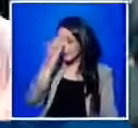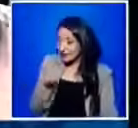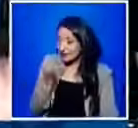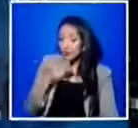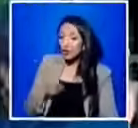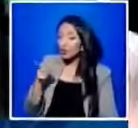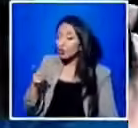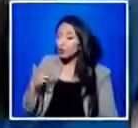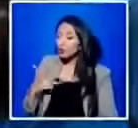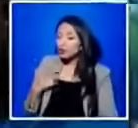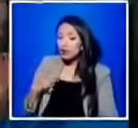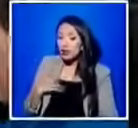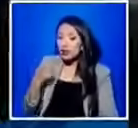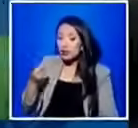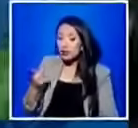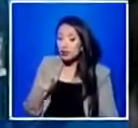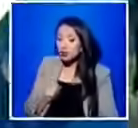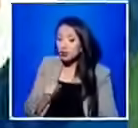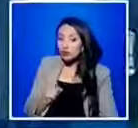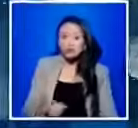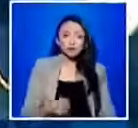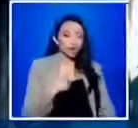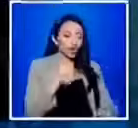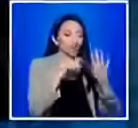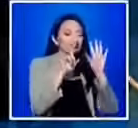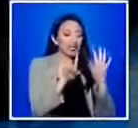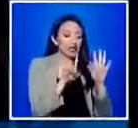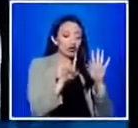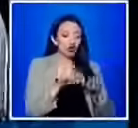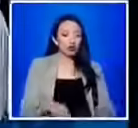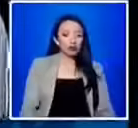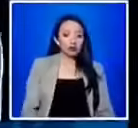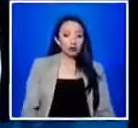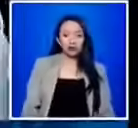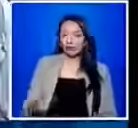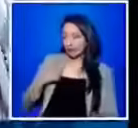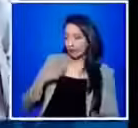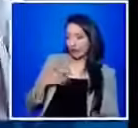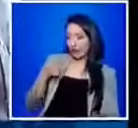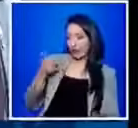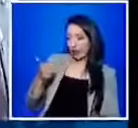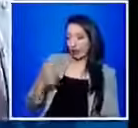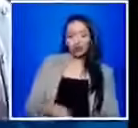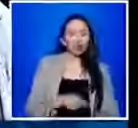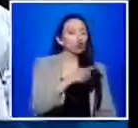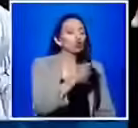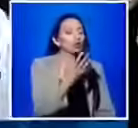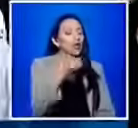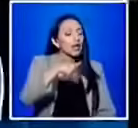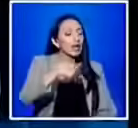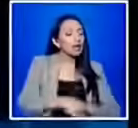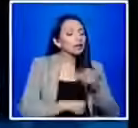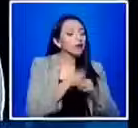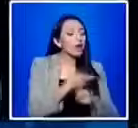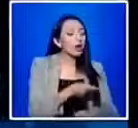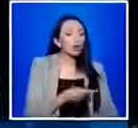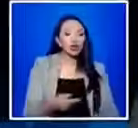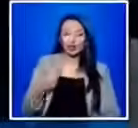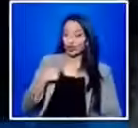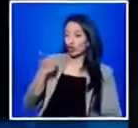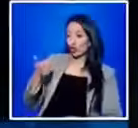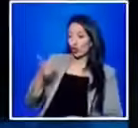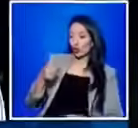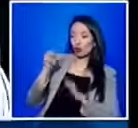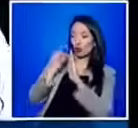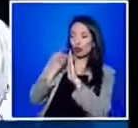¿Cómo te sientes? ¿A qué año vas tú? A sexto. ¿Cómo te sientes? Bien. ¿Qué es lo que esperas de este año? Que sacarme